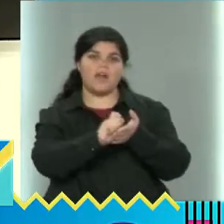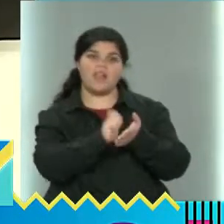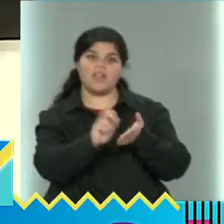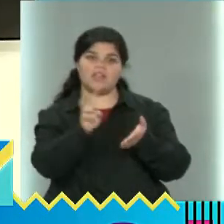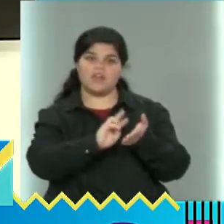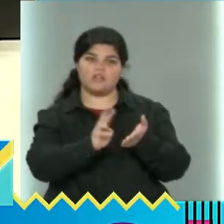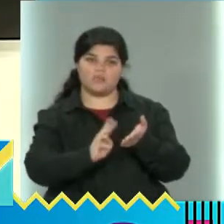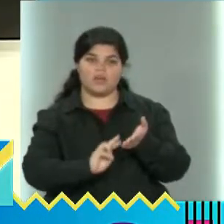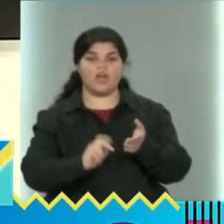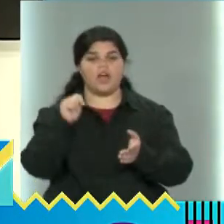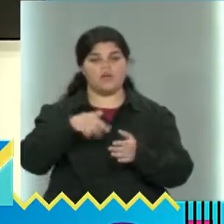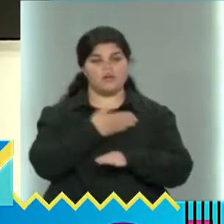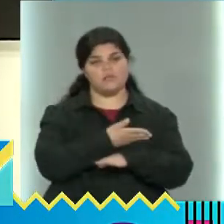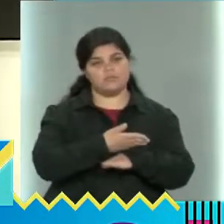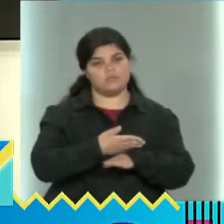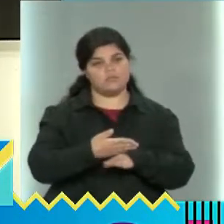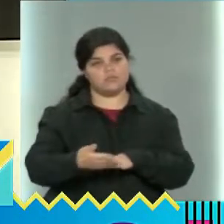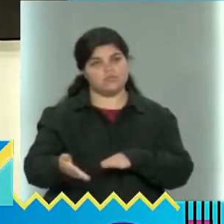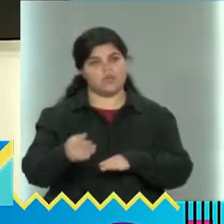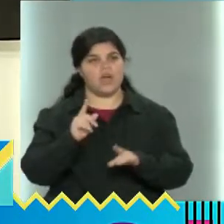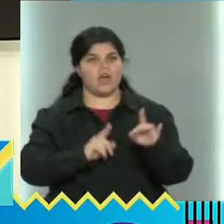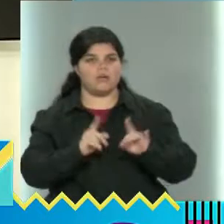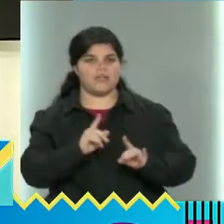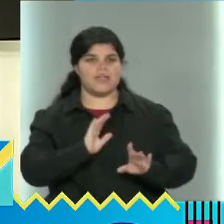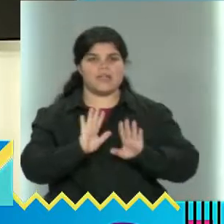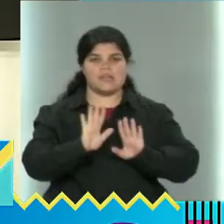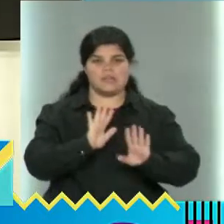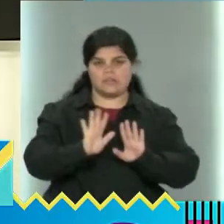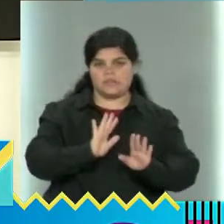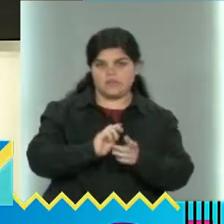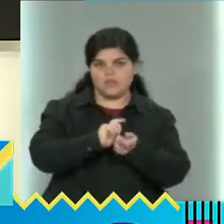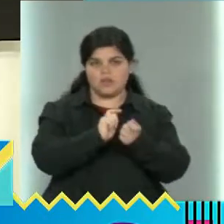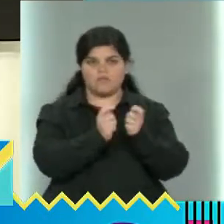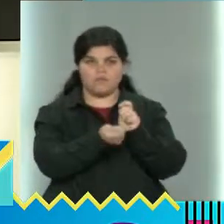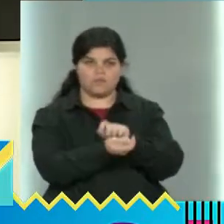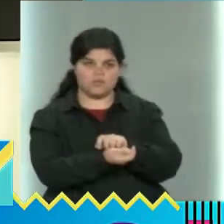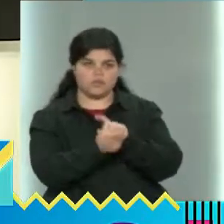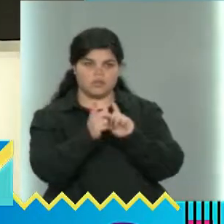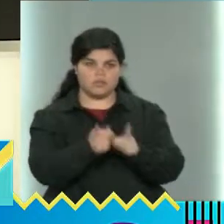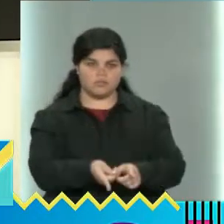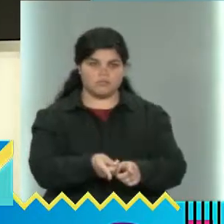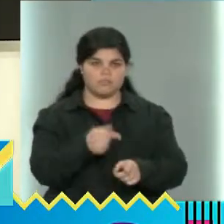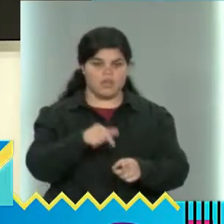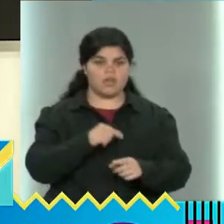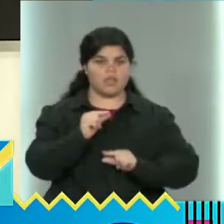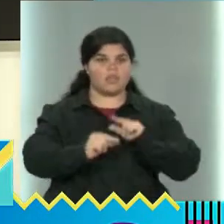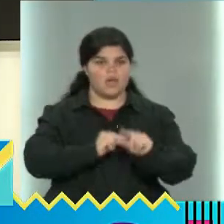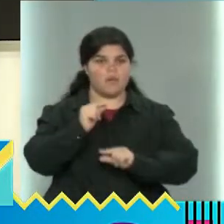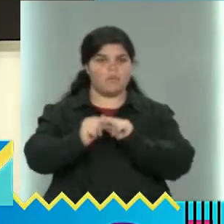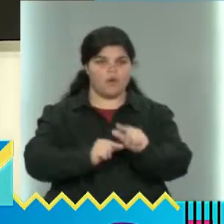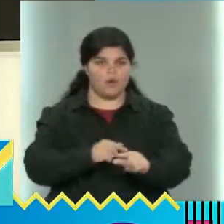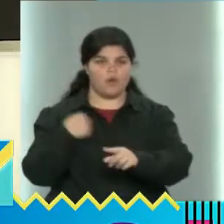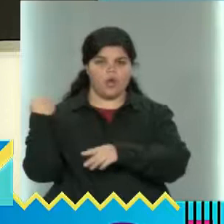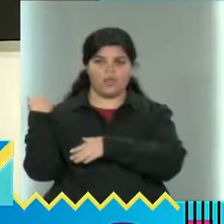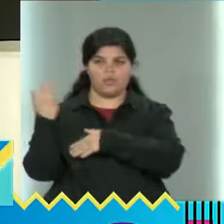a lo largo del programa de el poder de resistencia, el poder de transformación que va dejando huella a través de la